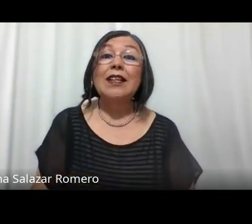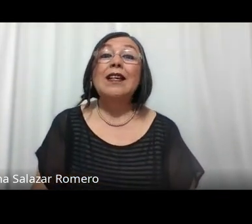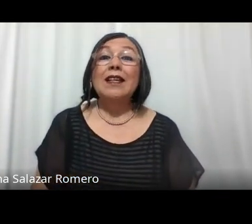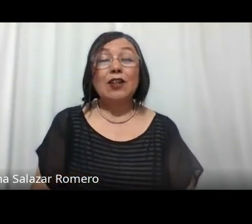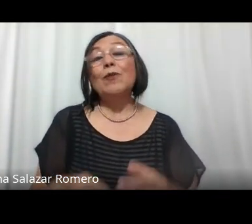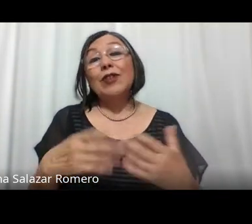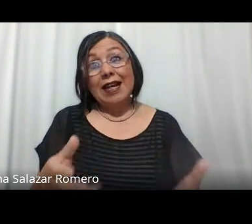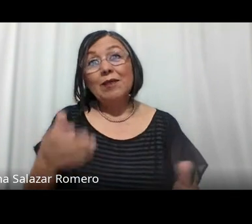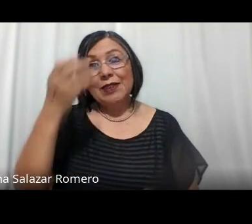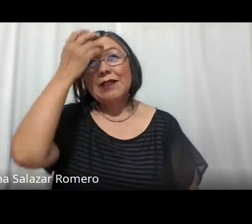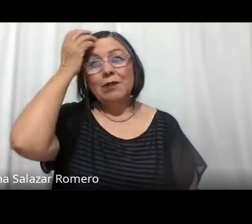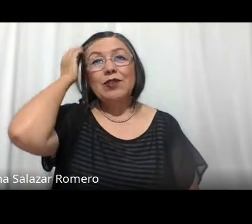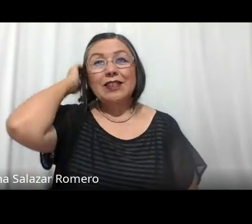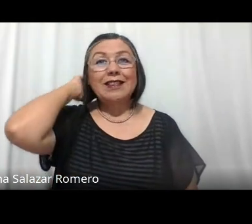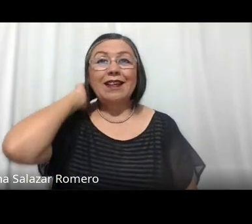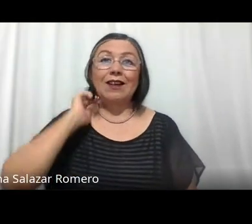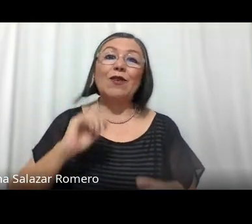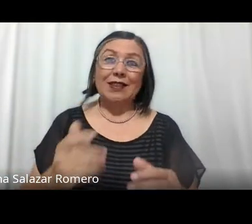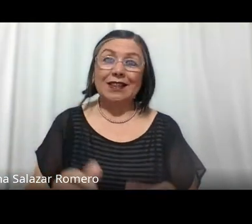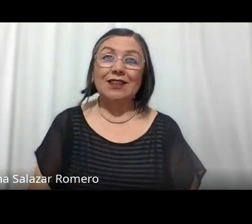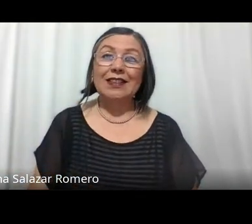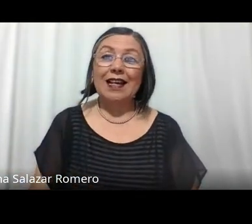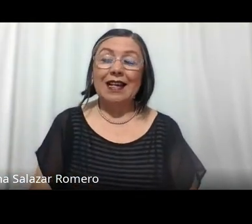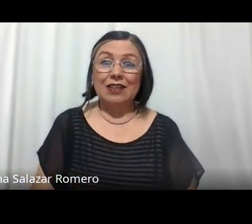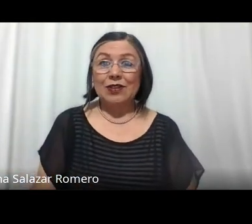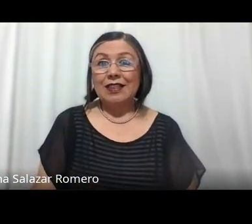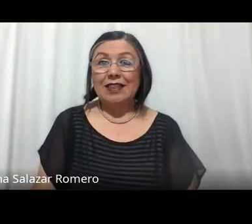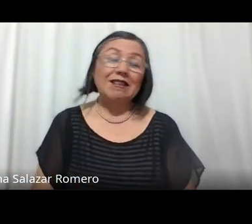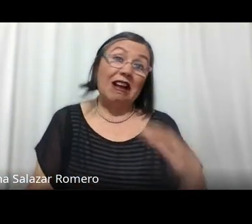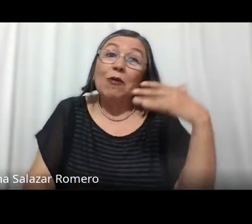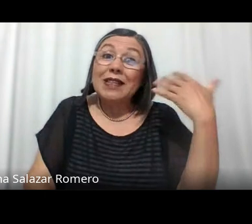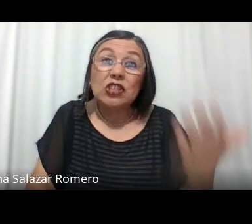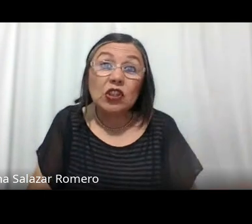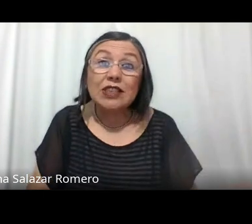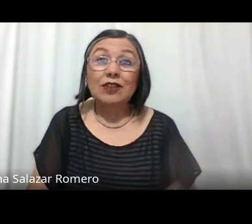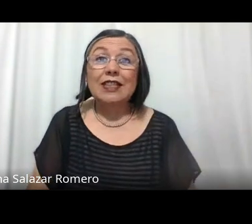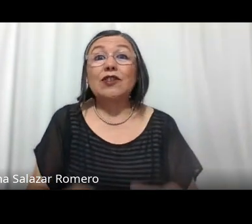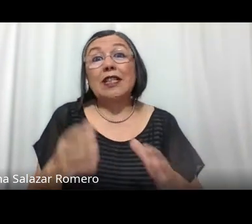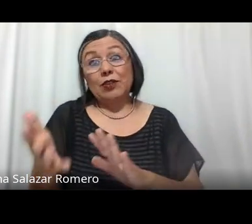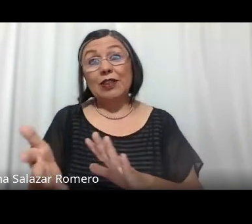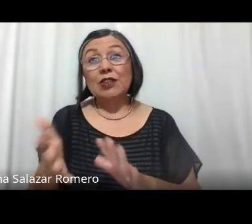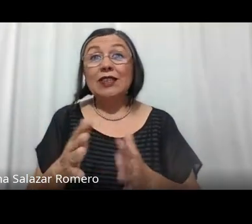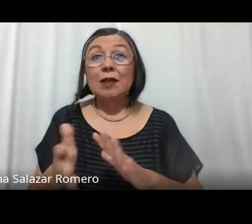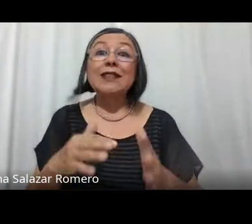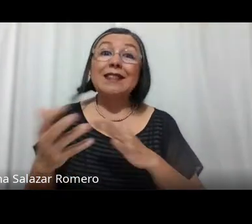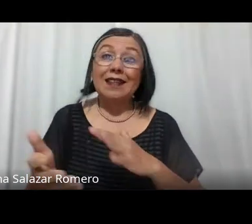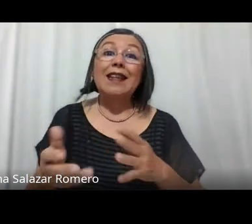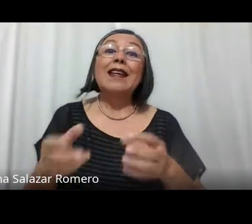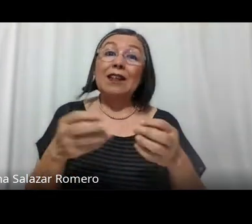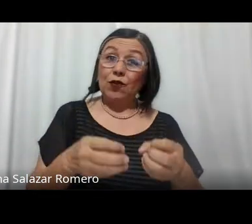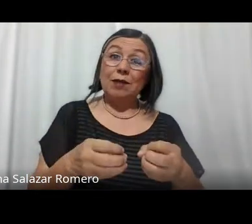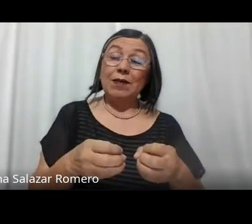nación y como tal, pues debemos ofrecerlos a ellos, ¿sí? La Convención de los Derechos de las Personas con